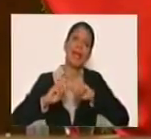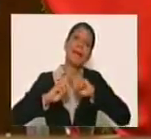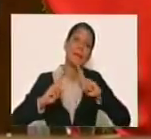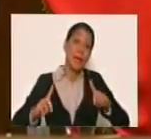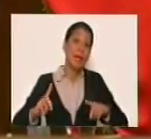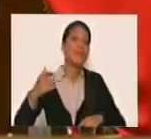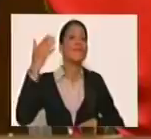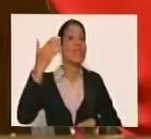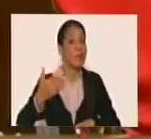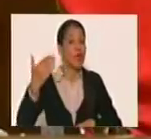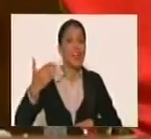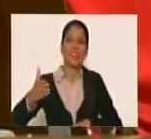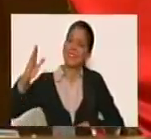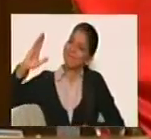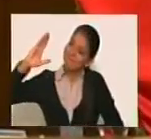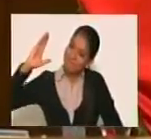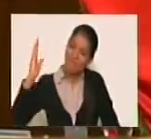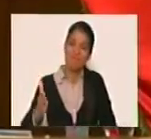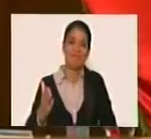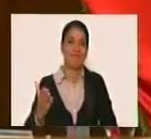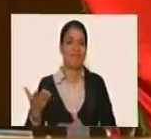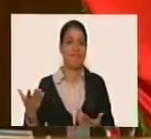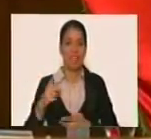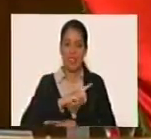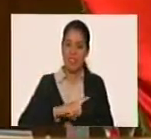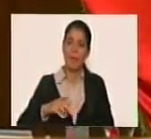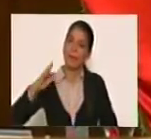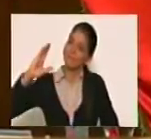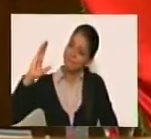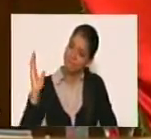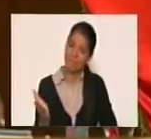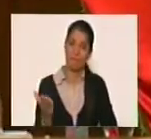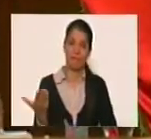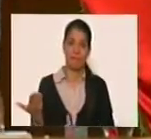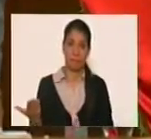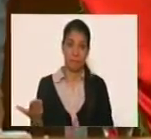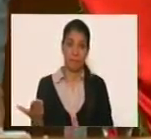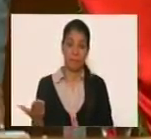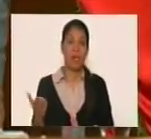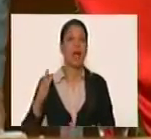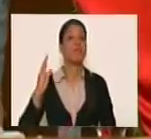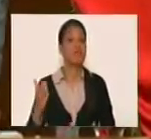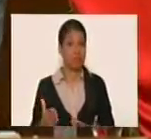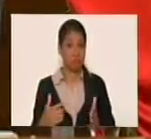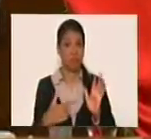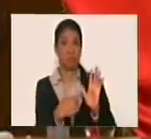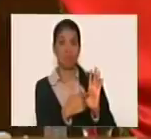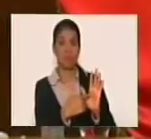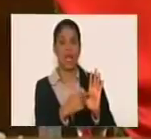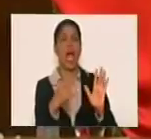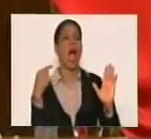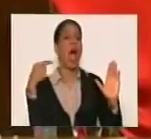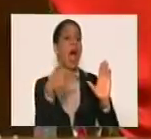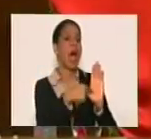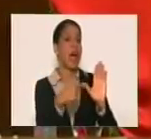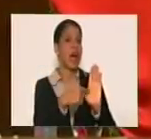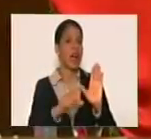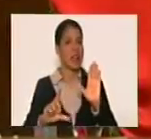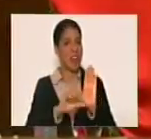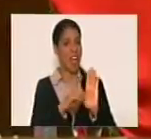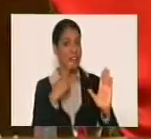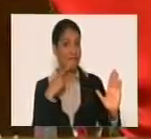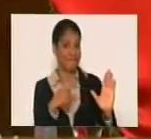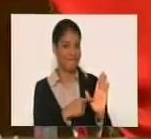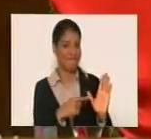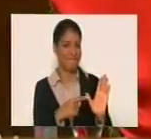sanción, tiene que haber algún tipo de sanción. Y ese tipo de sanción es la que está contemplada aquí.